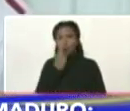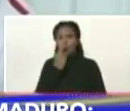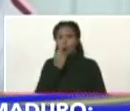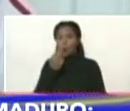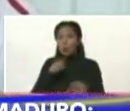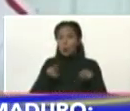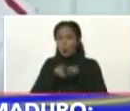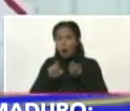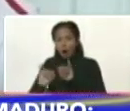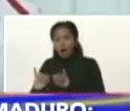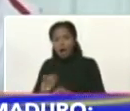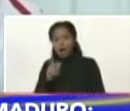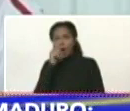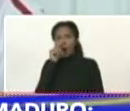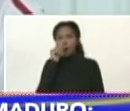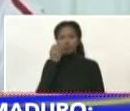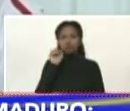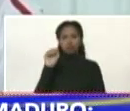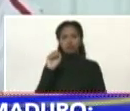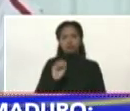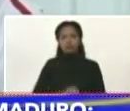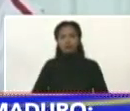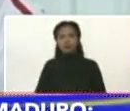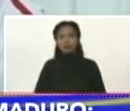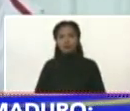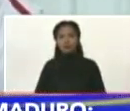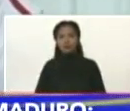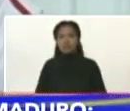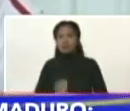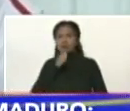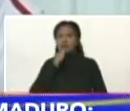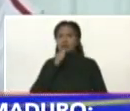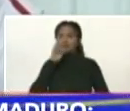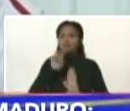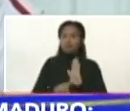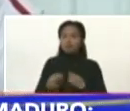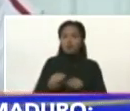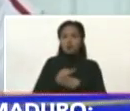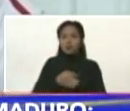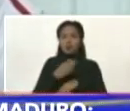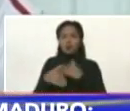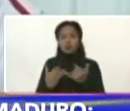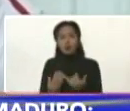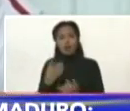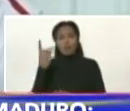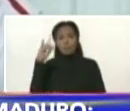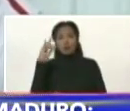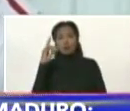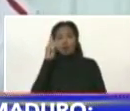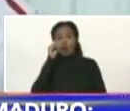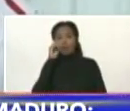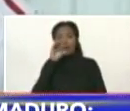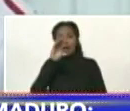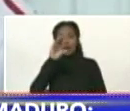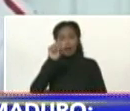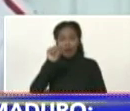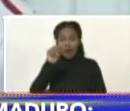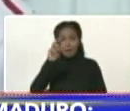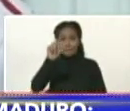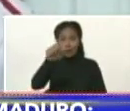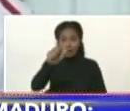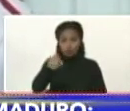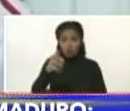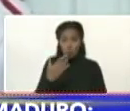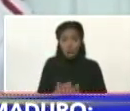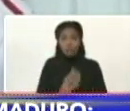total, es un nazi, es un racista. ¿A quién le va a dar el poder y el gobierno en Bolivia? ¿A Camacho? ¿Puede Camacho